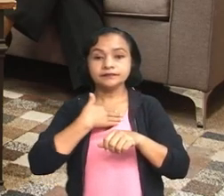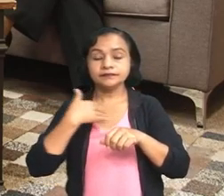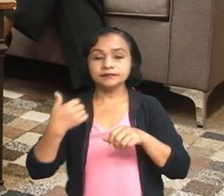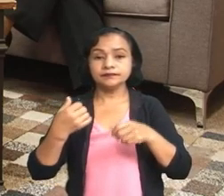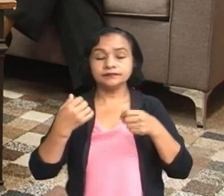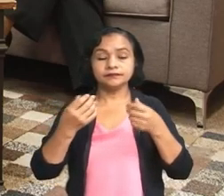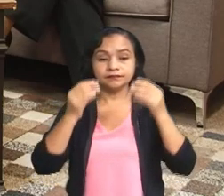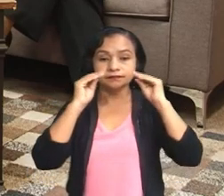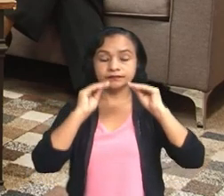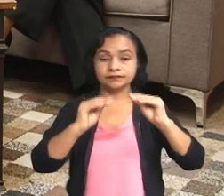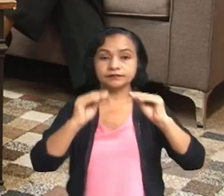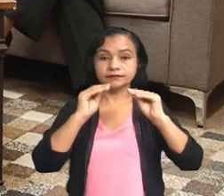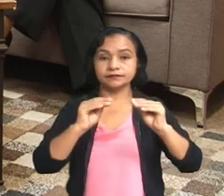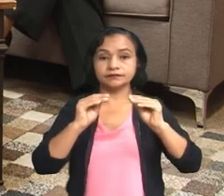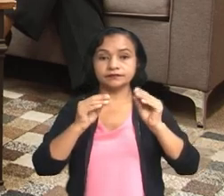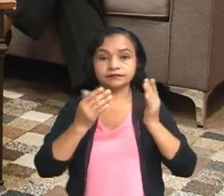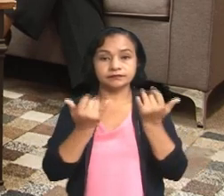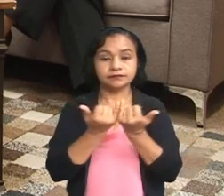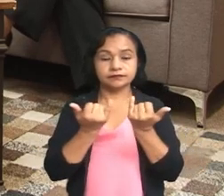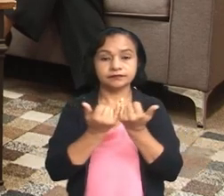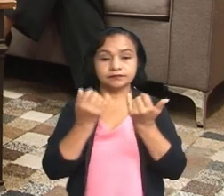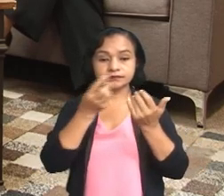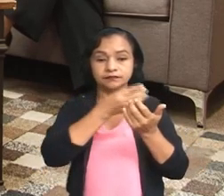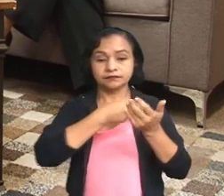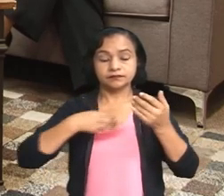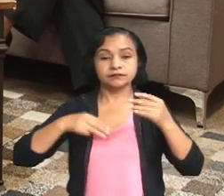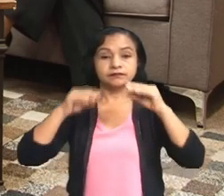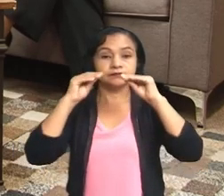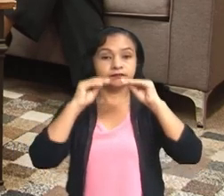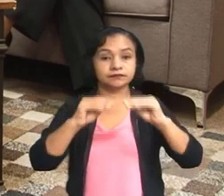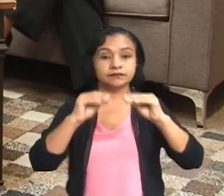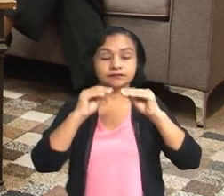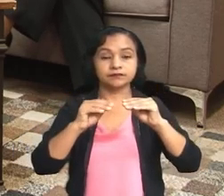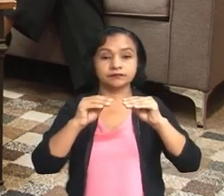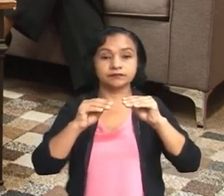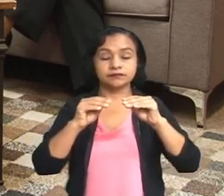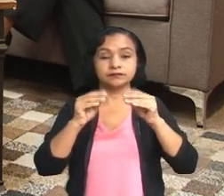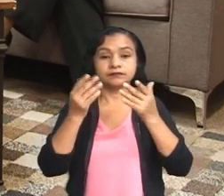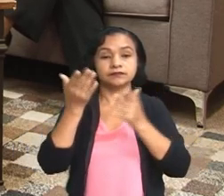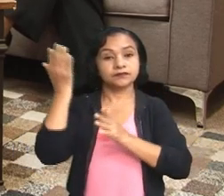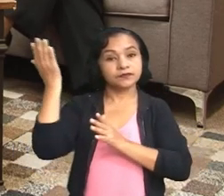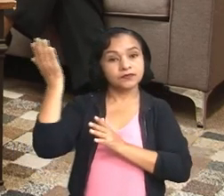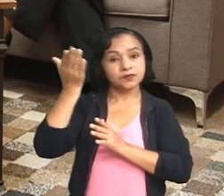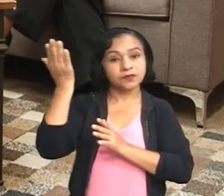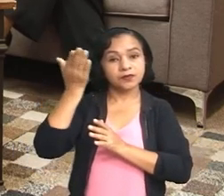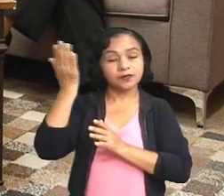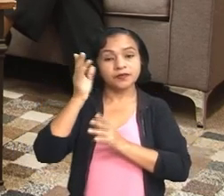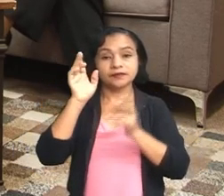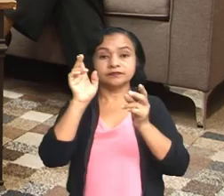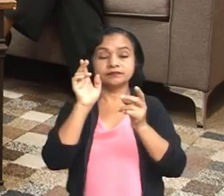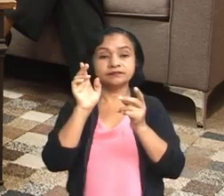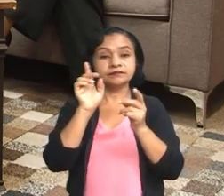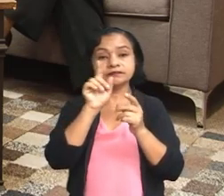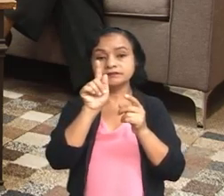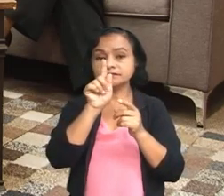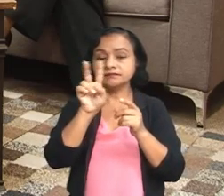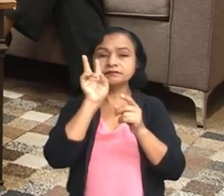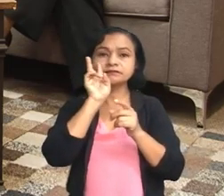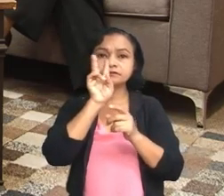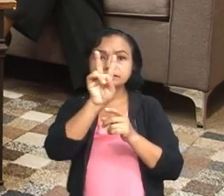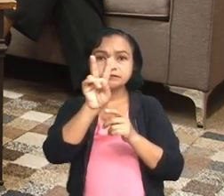de la educación, por ejemplo, a través del Ministerio de Educación con las teleconferencias, ¿verdad? Eso es bien importante